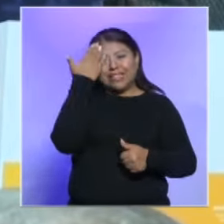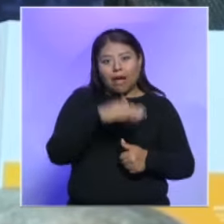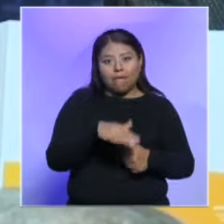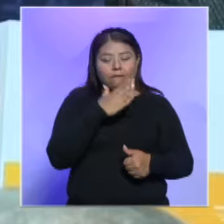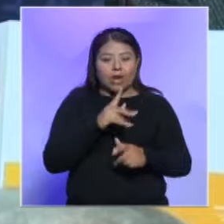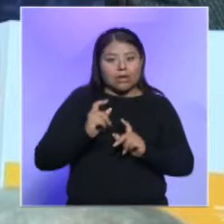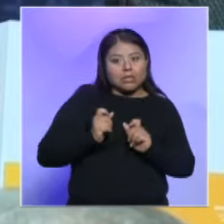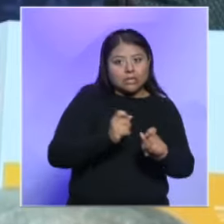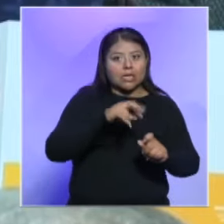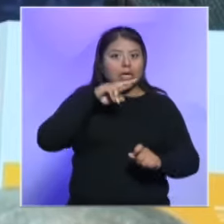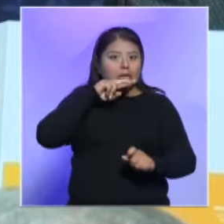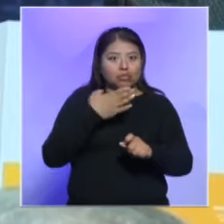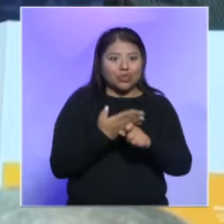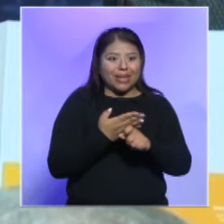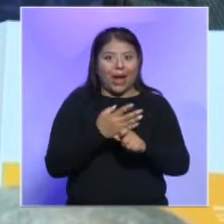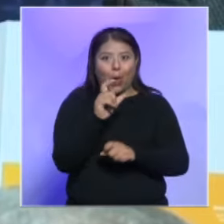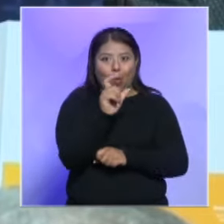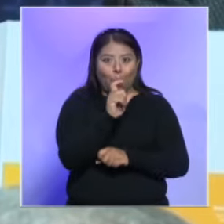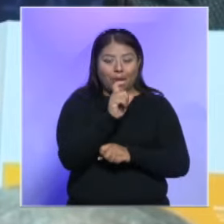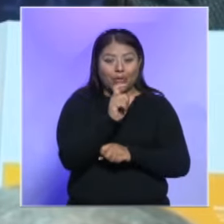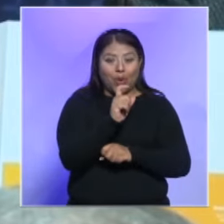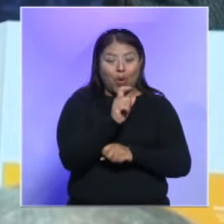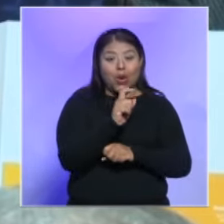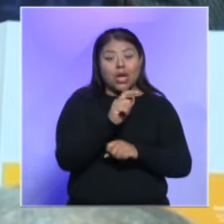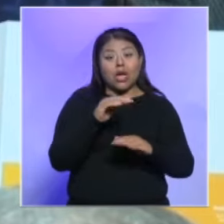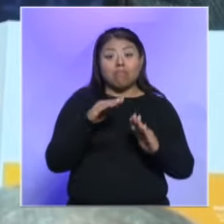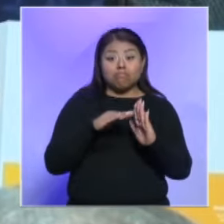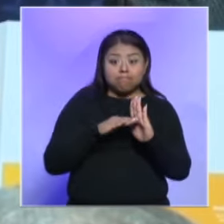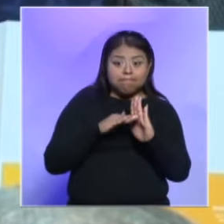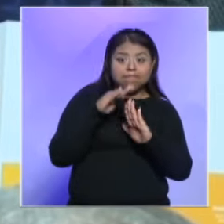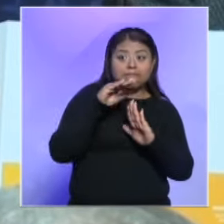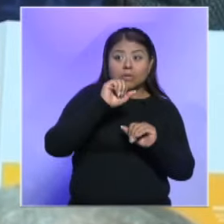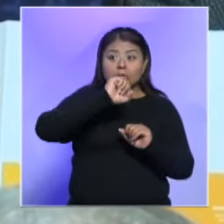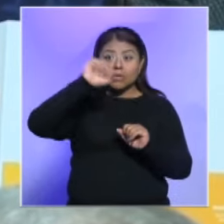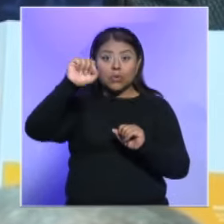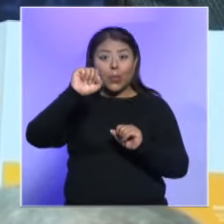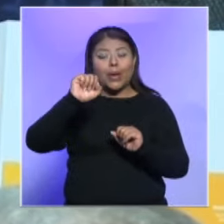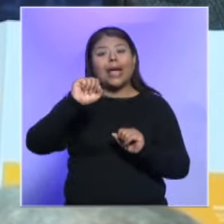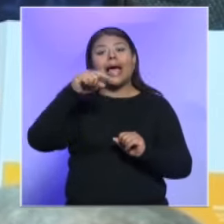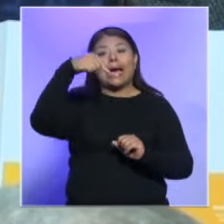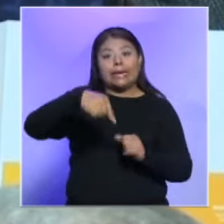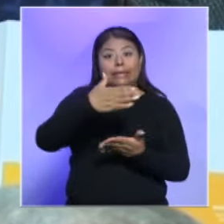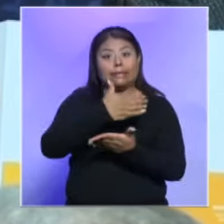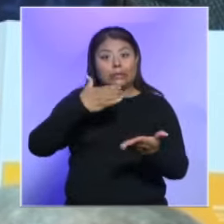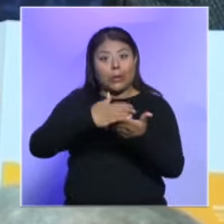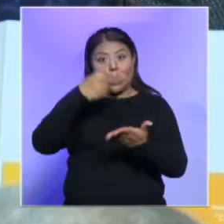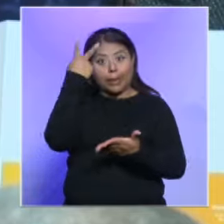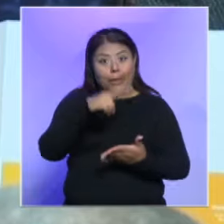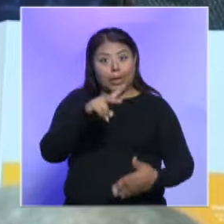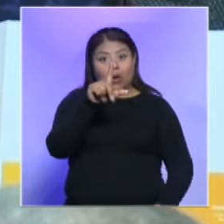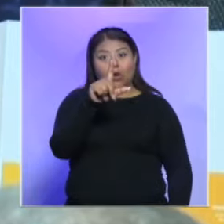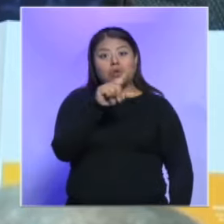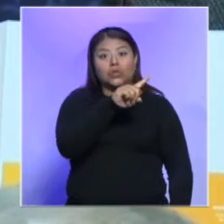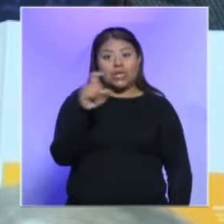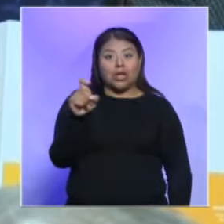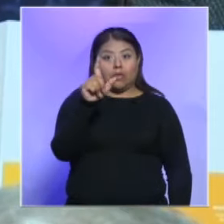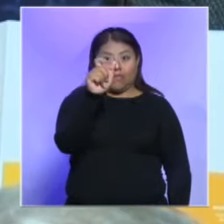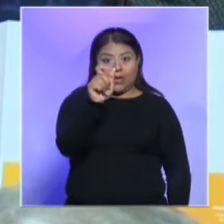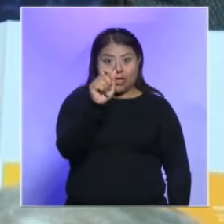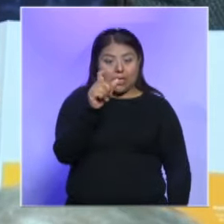el máximo es el de 120 días que está en la Ciudad de México. y por otra parte el respaldo